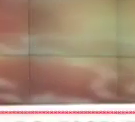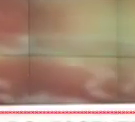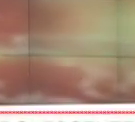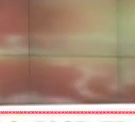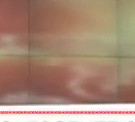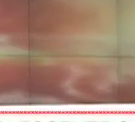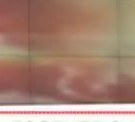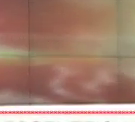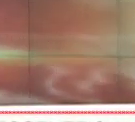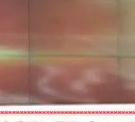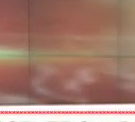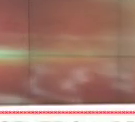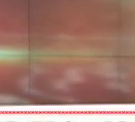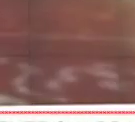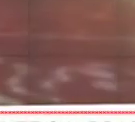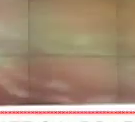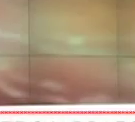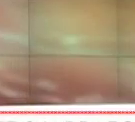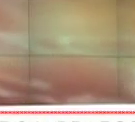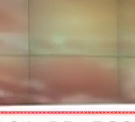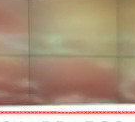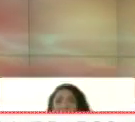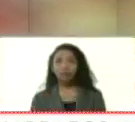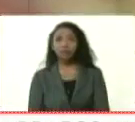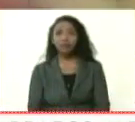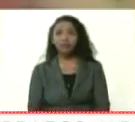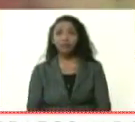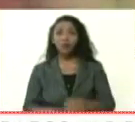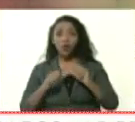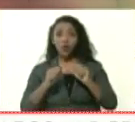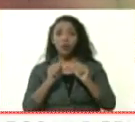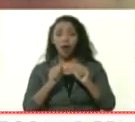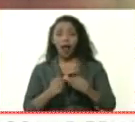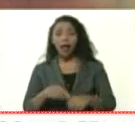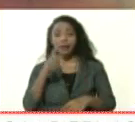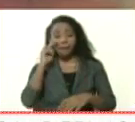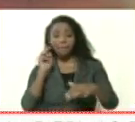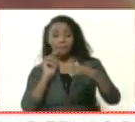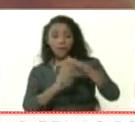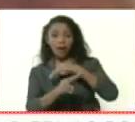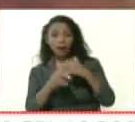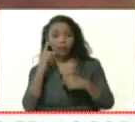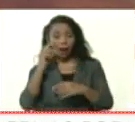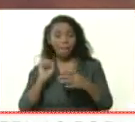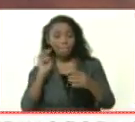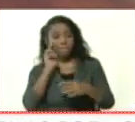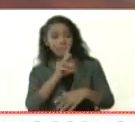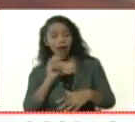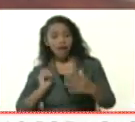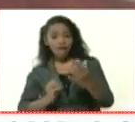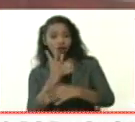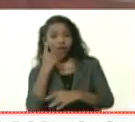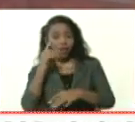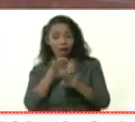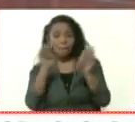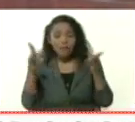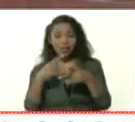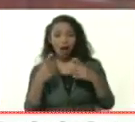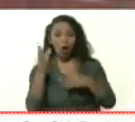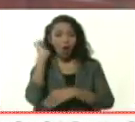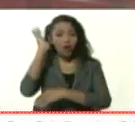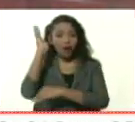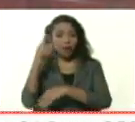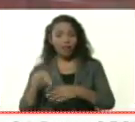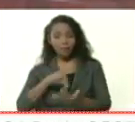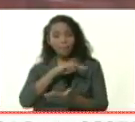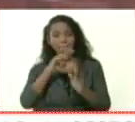Amigos televidentes, nosotros continuamos con más información y de inmediato nos trasladamos al Palacio de Miraflores, donde se desarrolla otra jornada de la Mesa de Diálogo Nacional. Allí